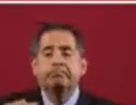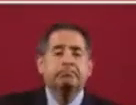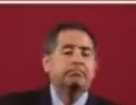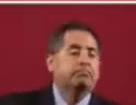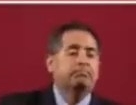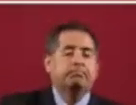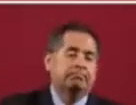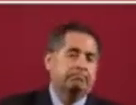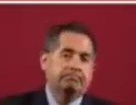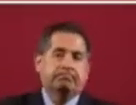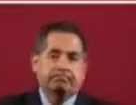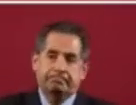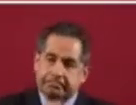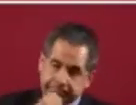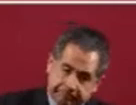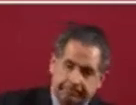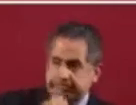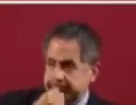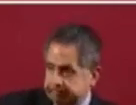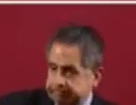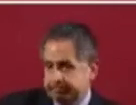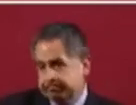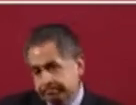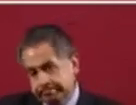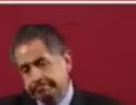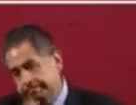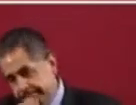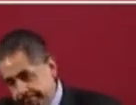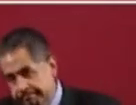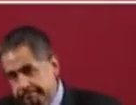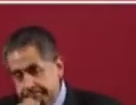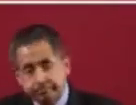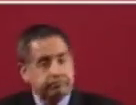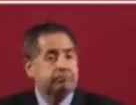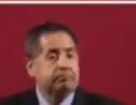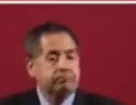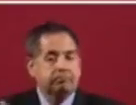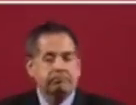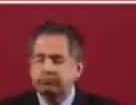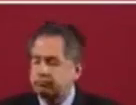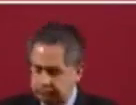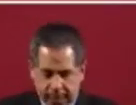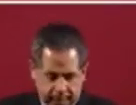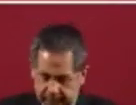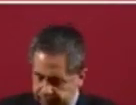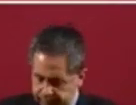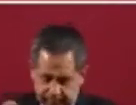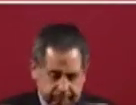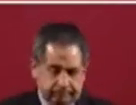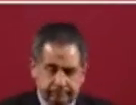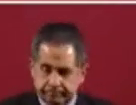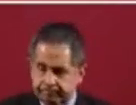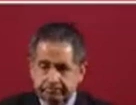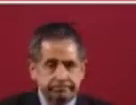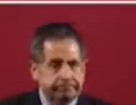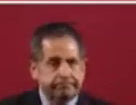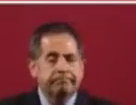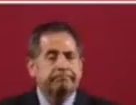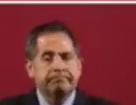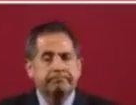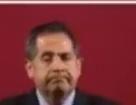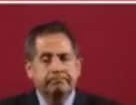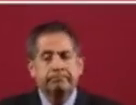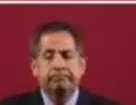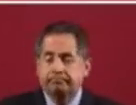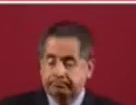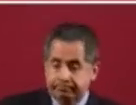y que tenía que apretarse el cinturón pues ya cambio ahora